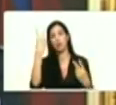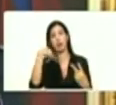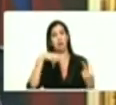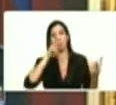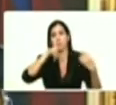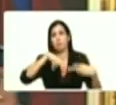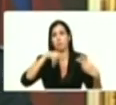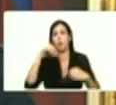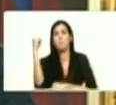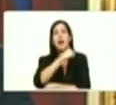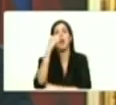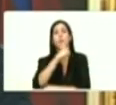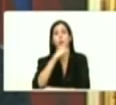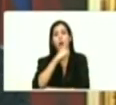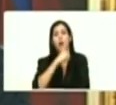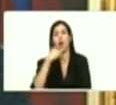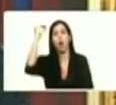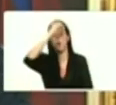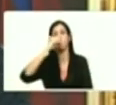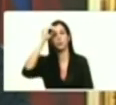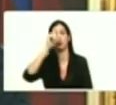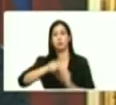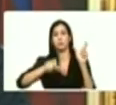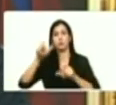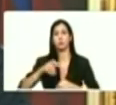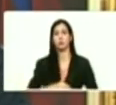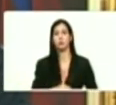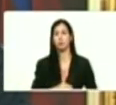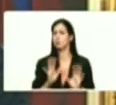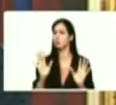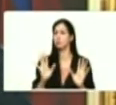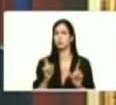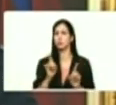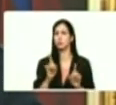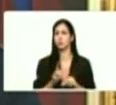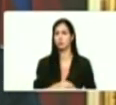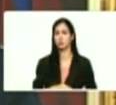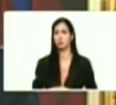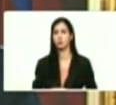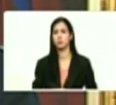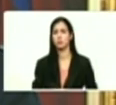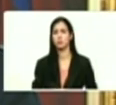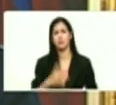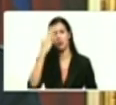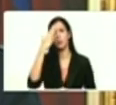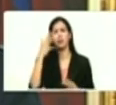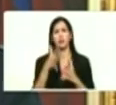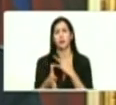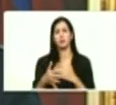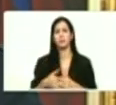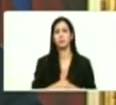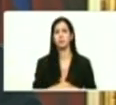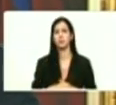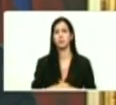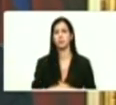vamos a parábola a la opinión de los compañeros ustedes saben que no